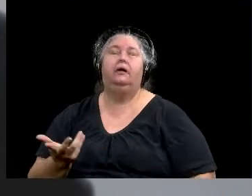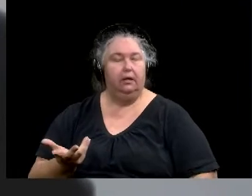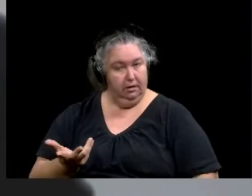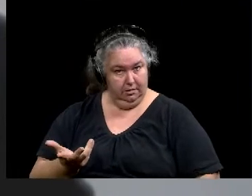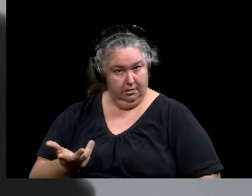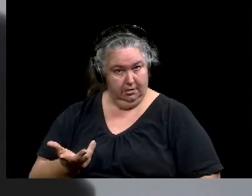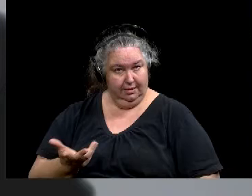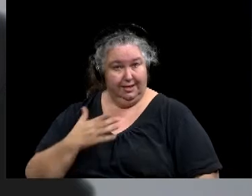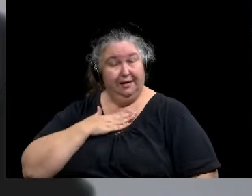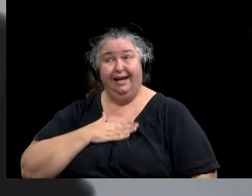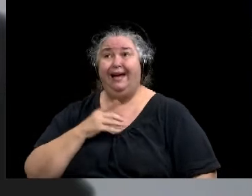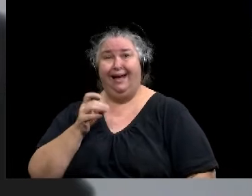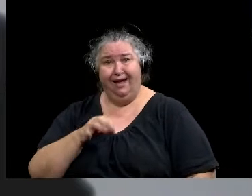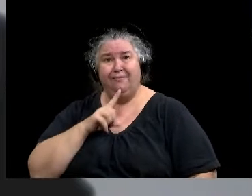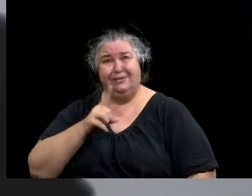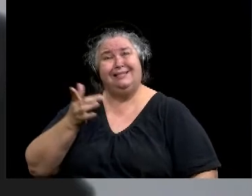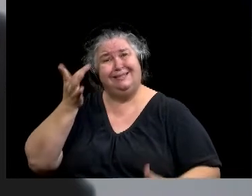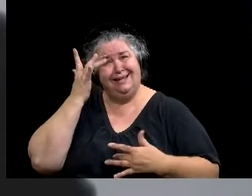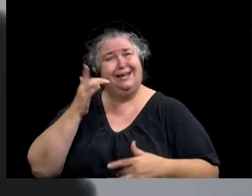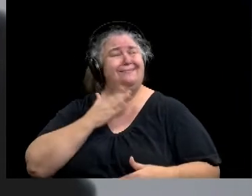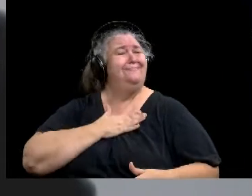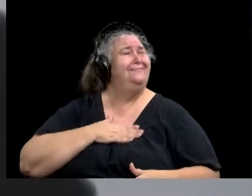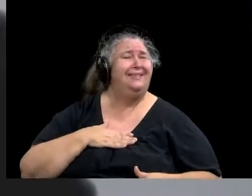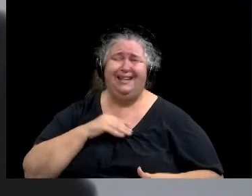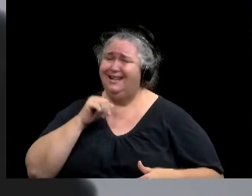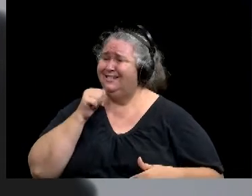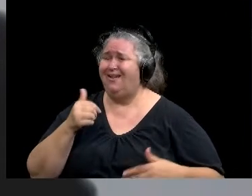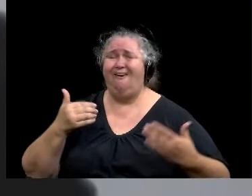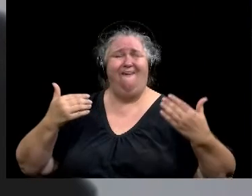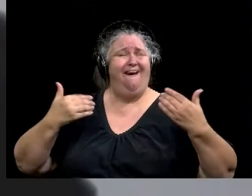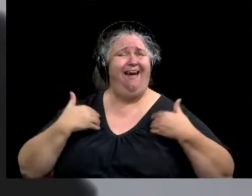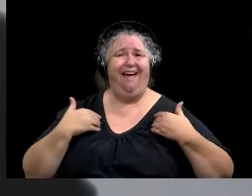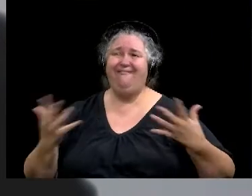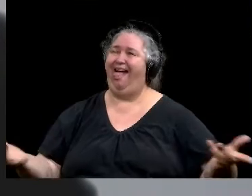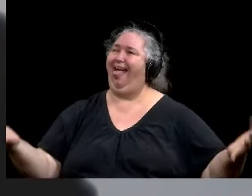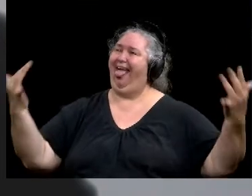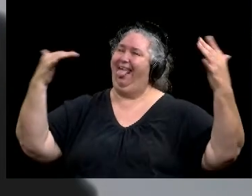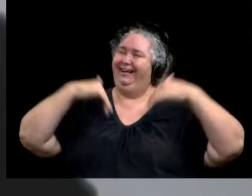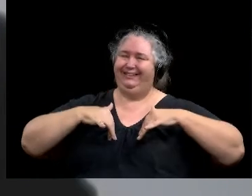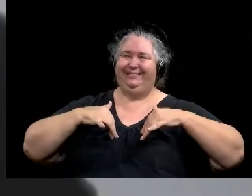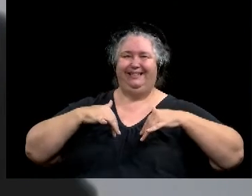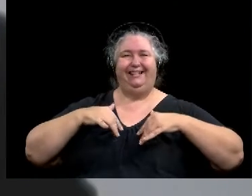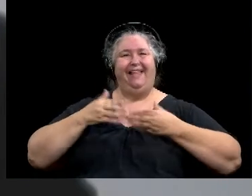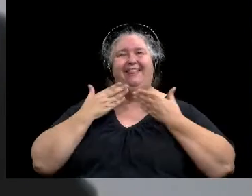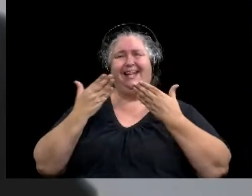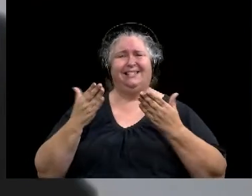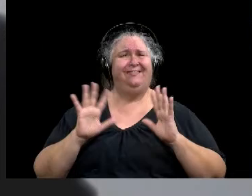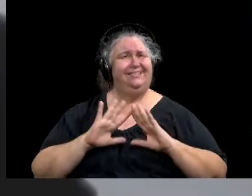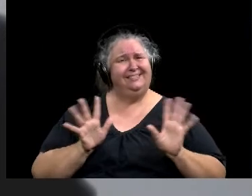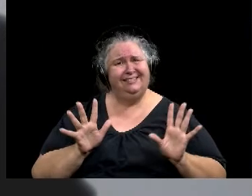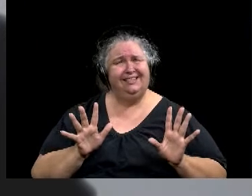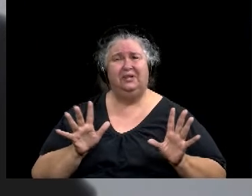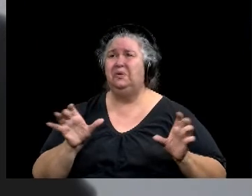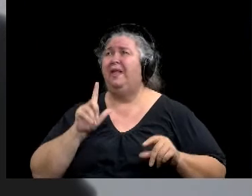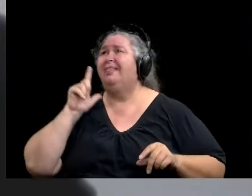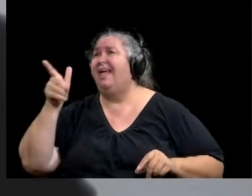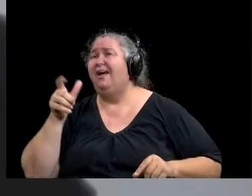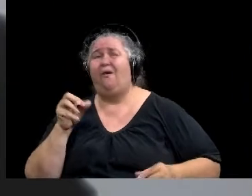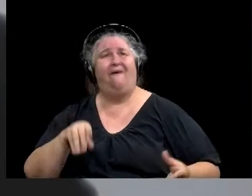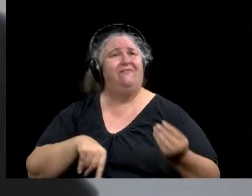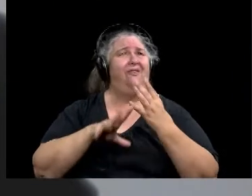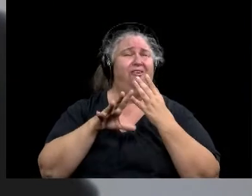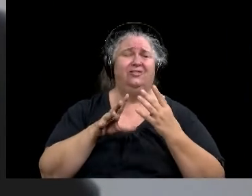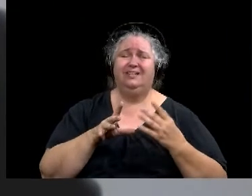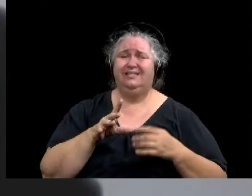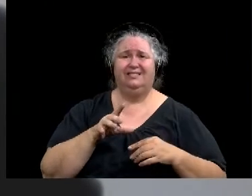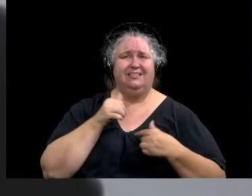por favor si está enfermo que no vayan a tener al día de gracias háganlo después de esto